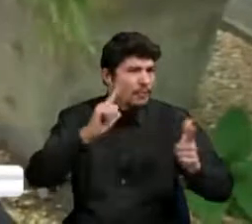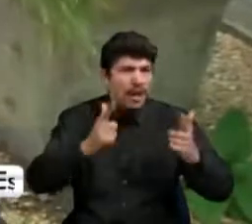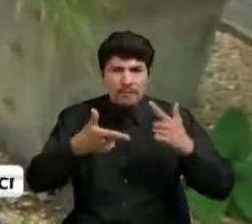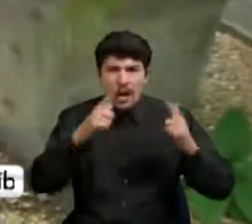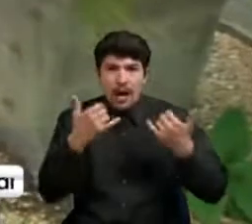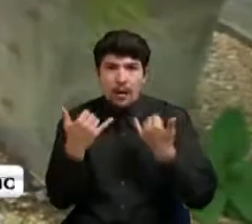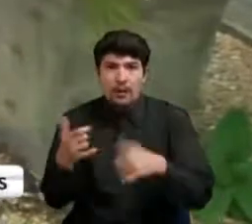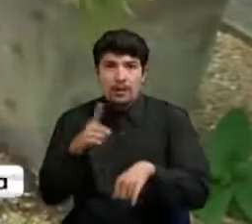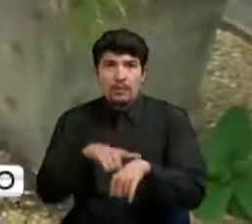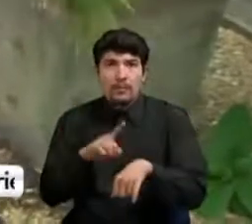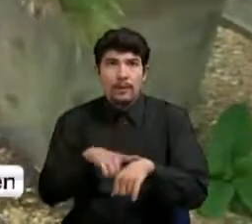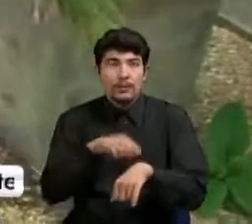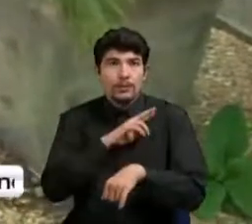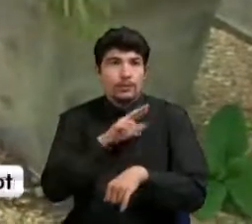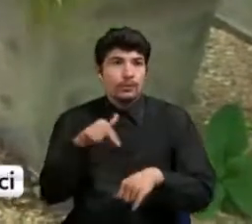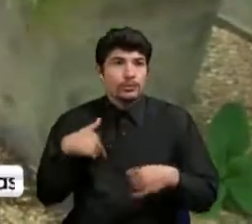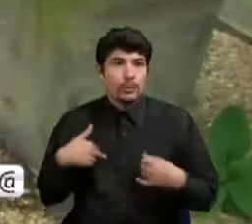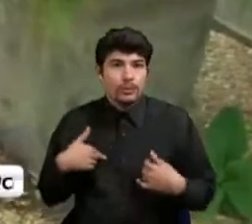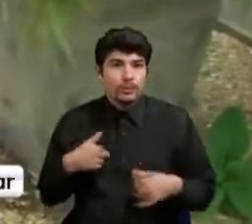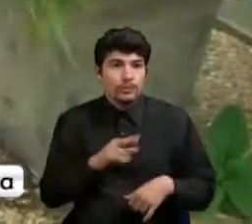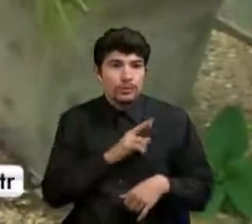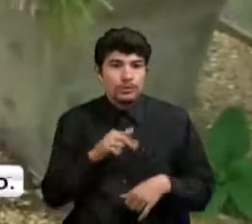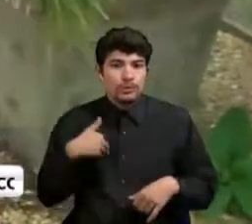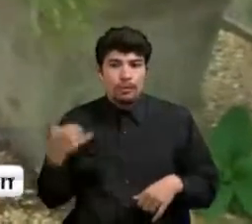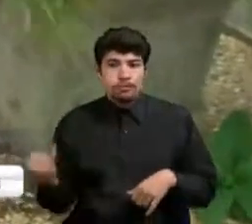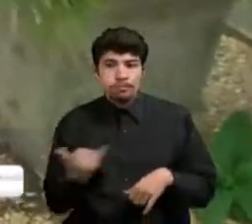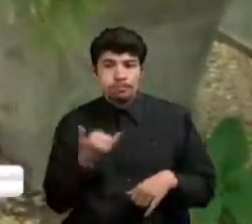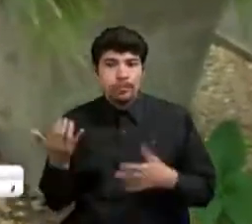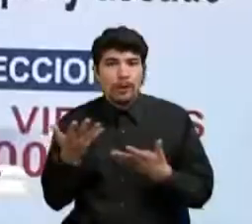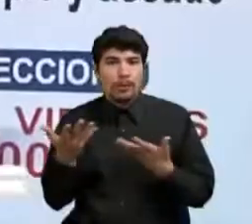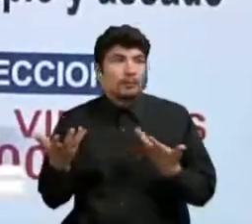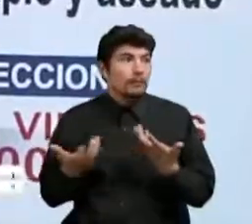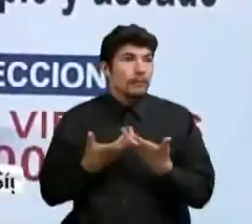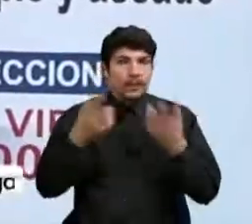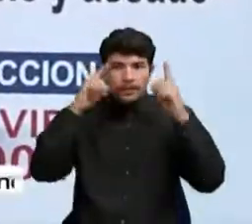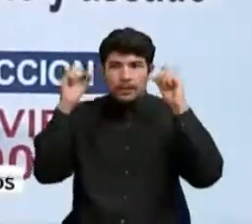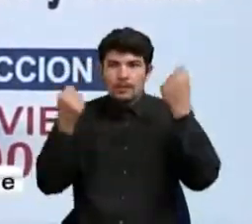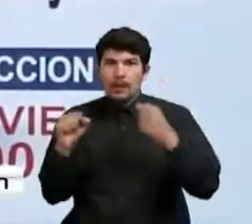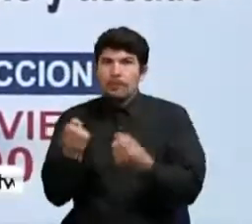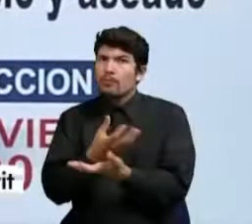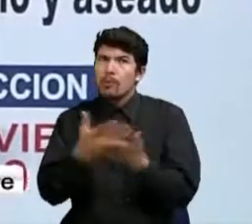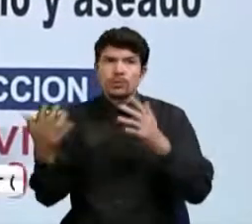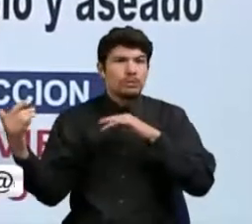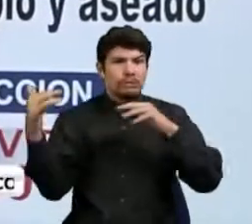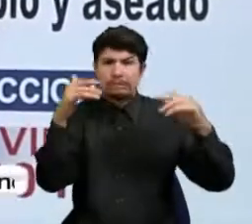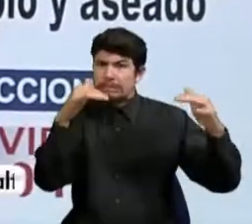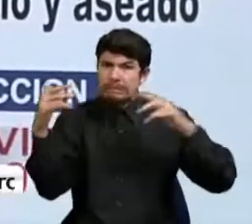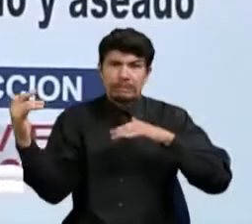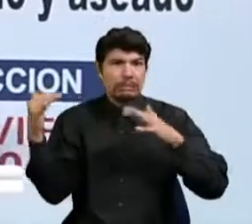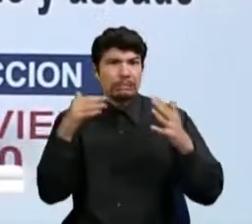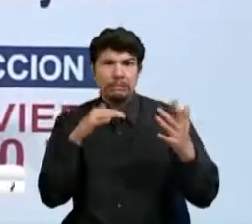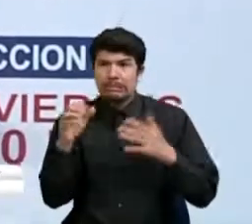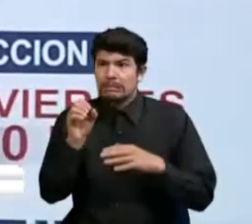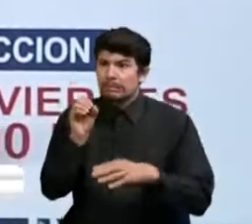estos momentos nosotros nos encontramos en la zozobra porque hay muchos enfrentamientos